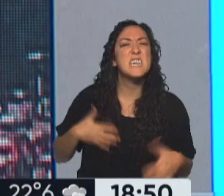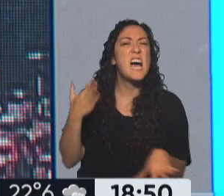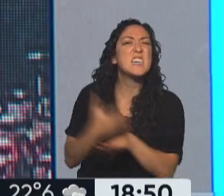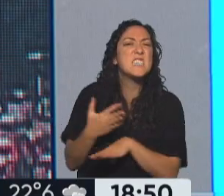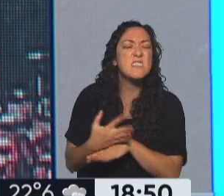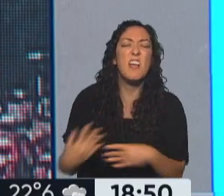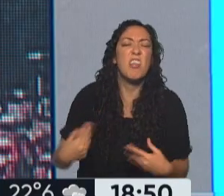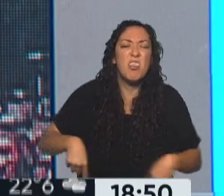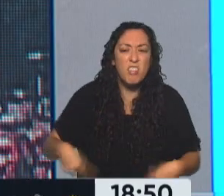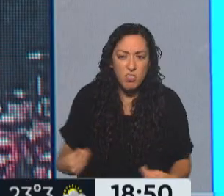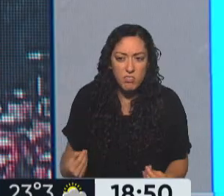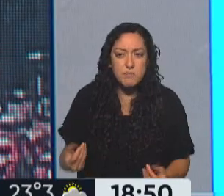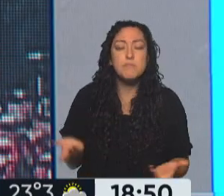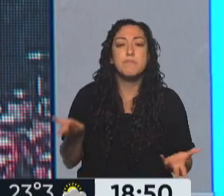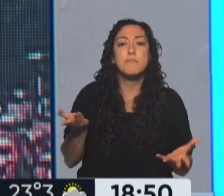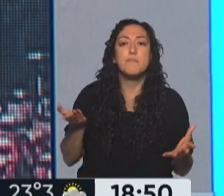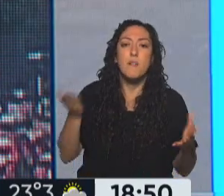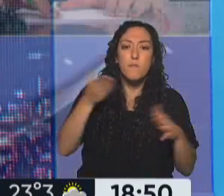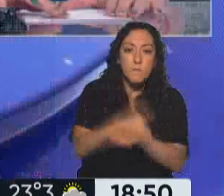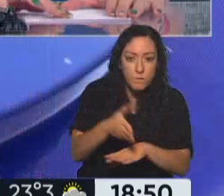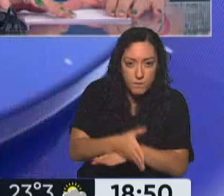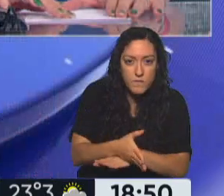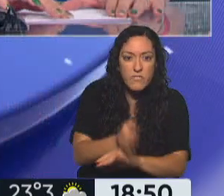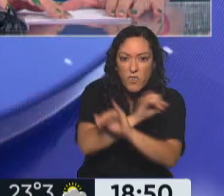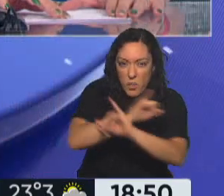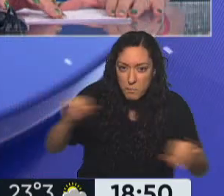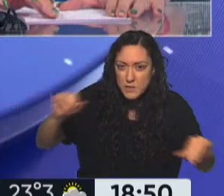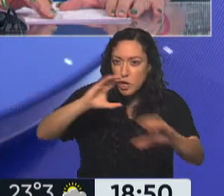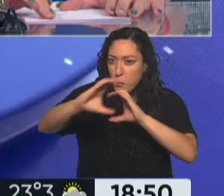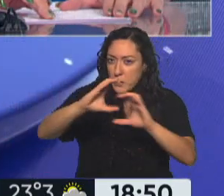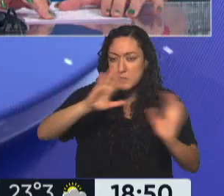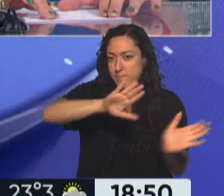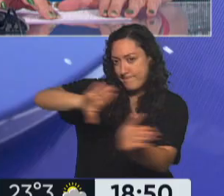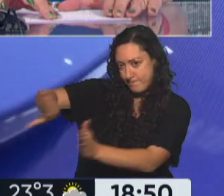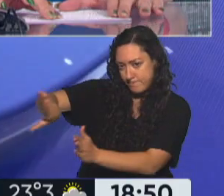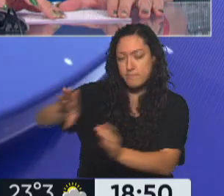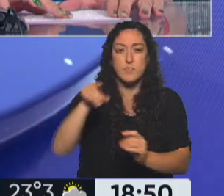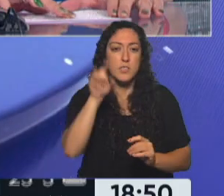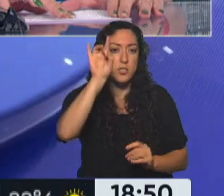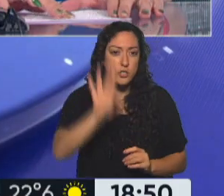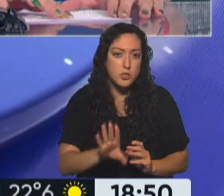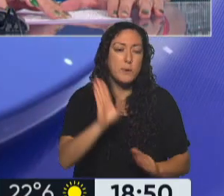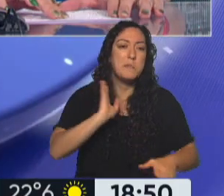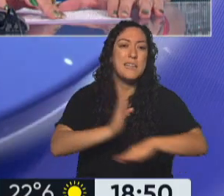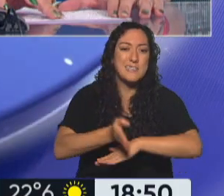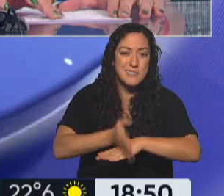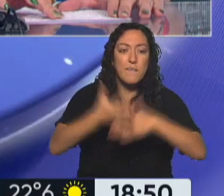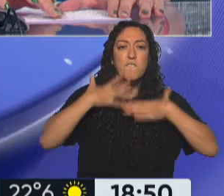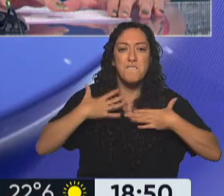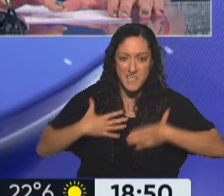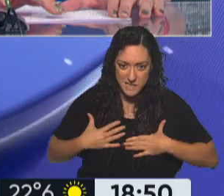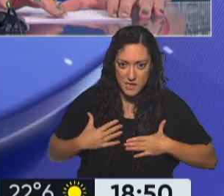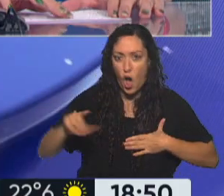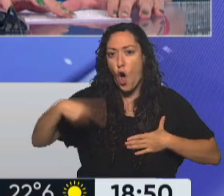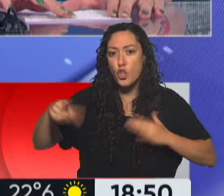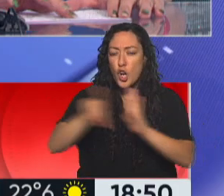Recordemos que hablamos de accesibilidad física, no de acceso a la información y a las comunicaciones, ¿sí? Es lo que establece esta ley. Después hay otras leyes